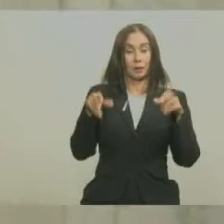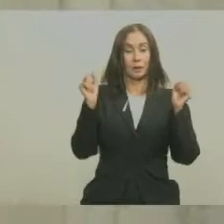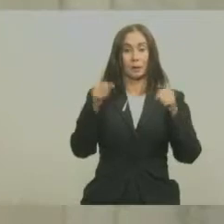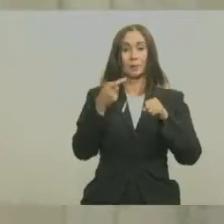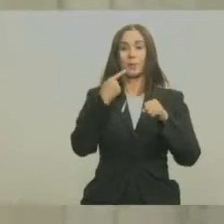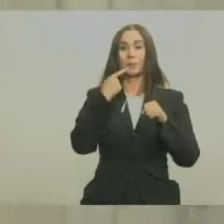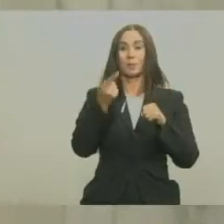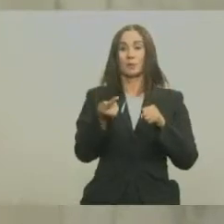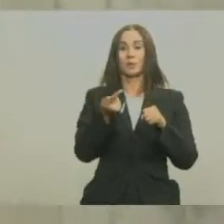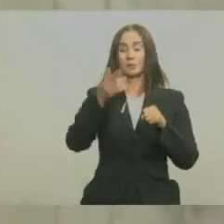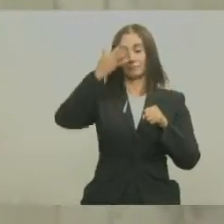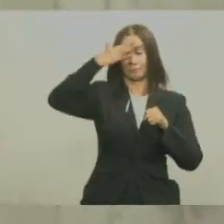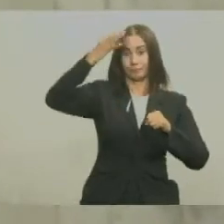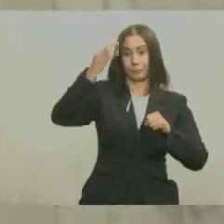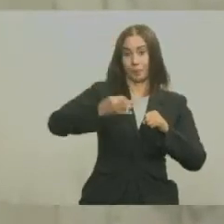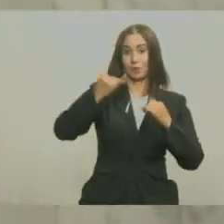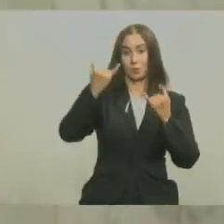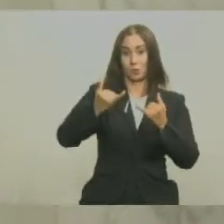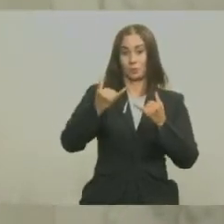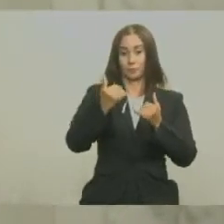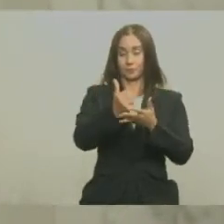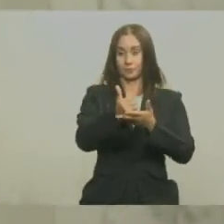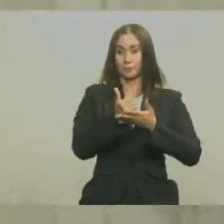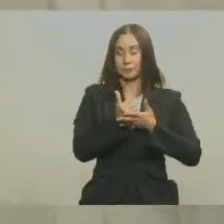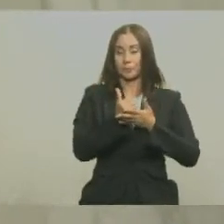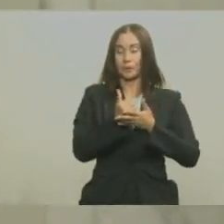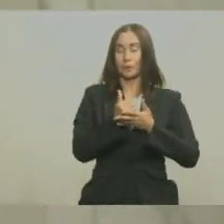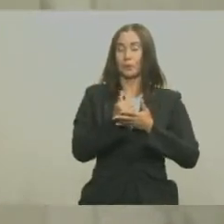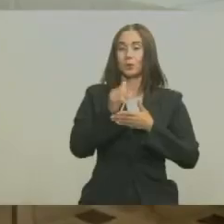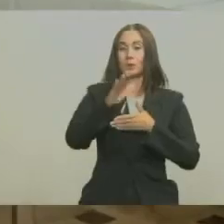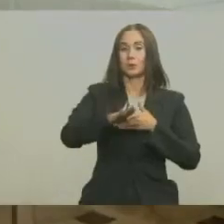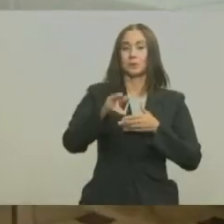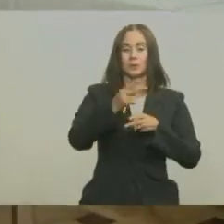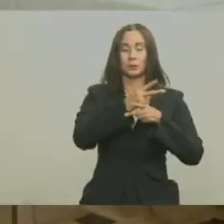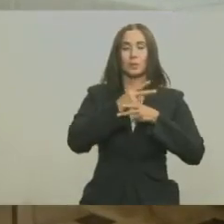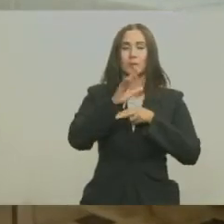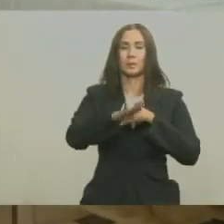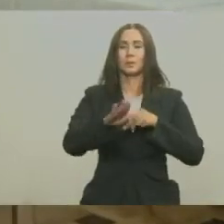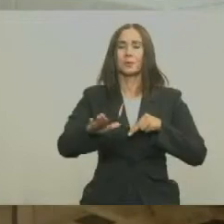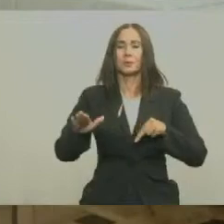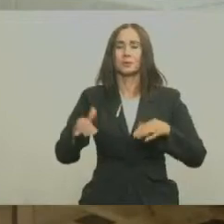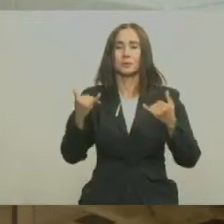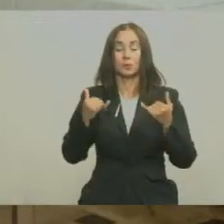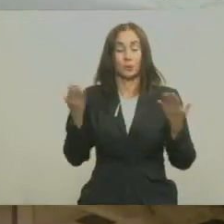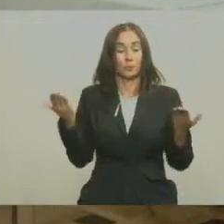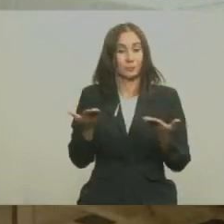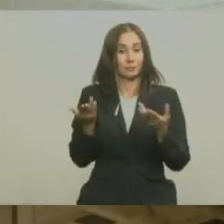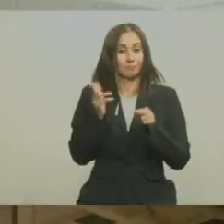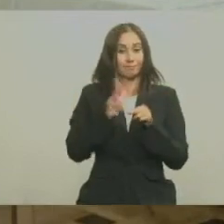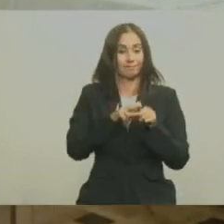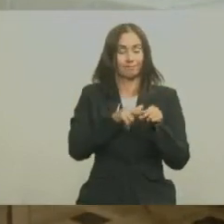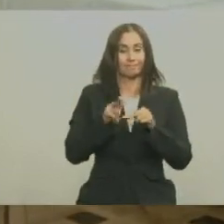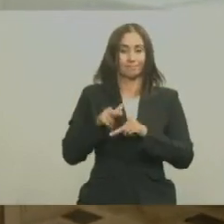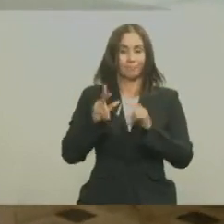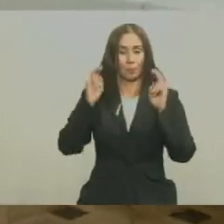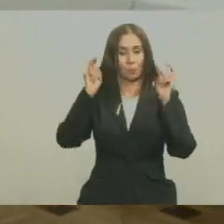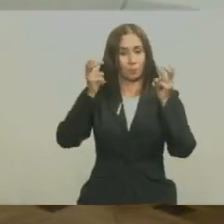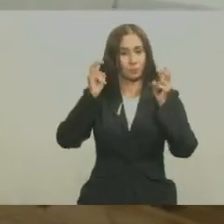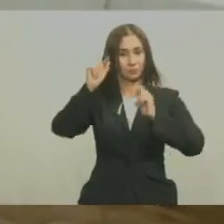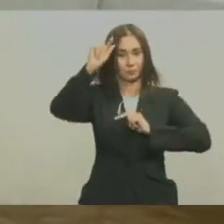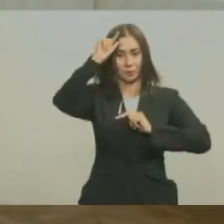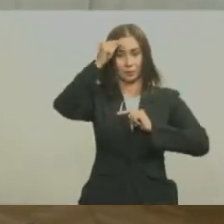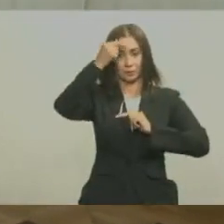podemos ser parte de las decisiones que se tomen a favor de nuestros niños, niñas y adolescentes. Así que aquí estamos como un tema de